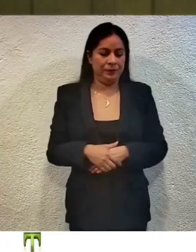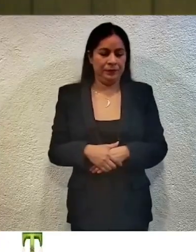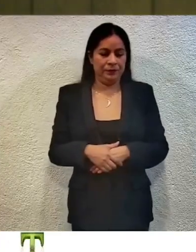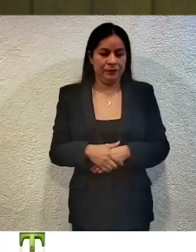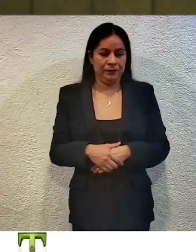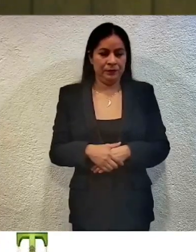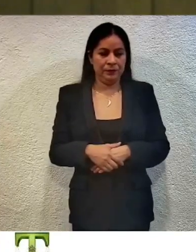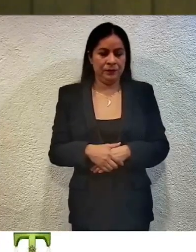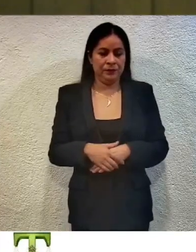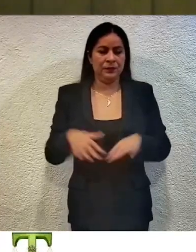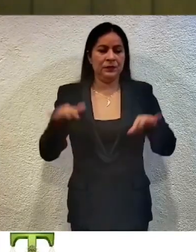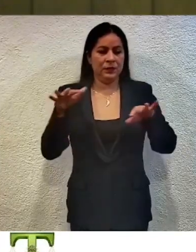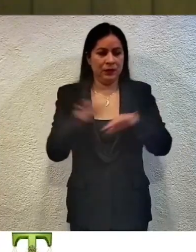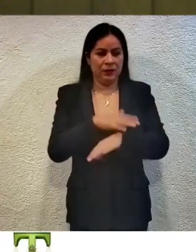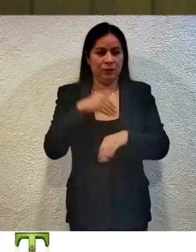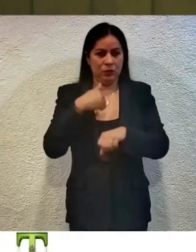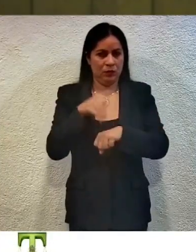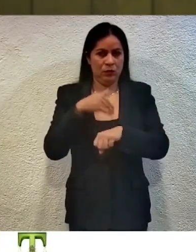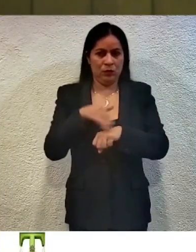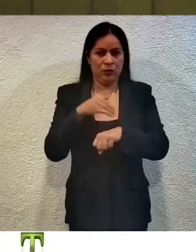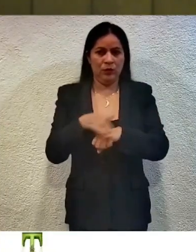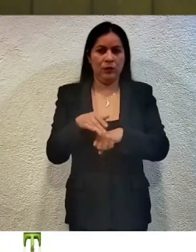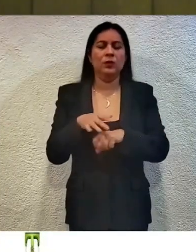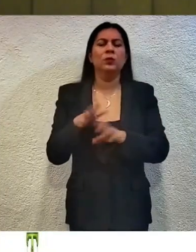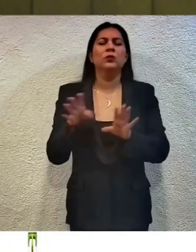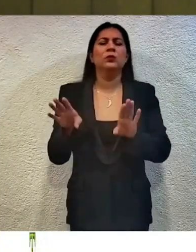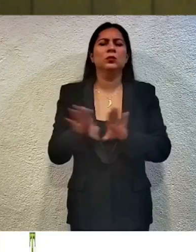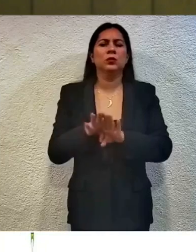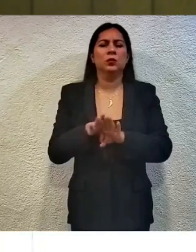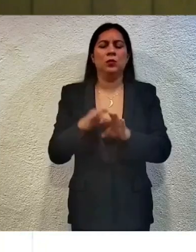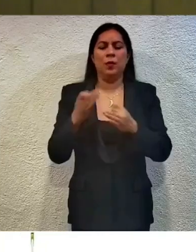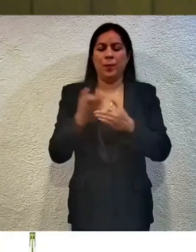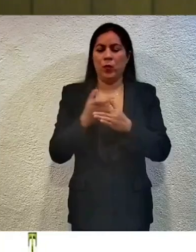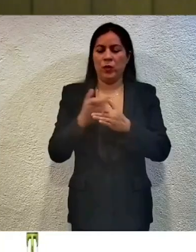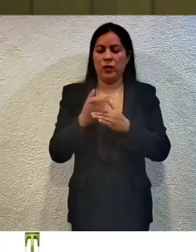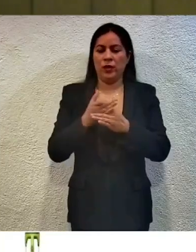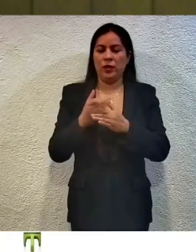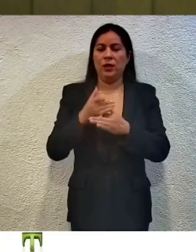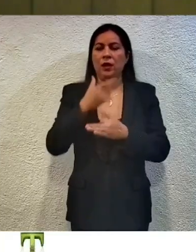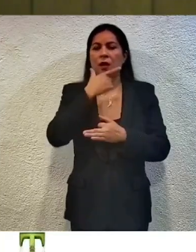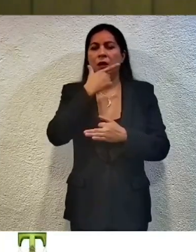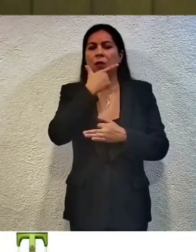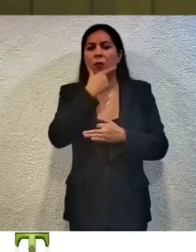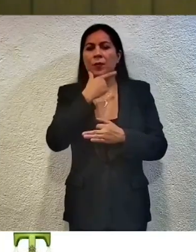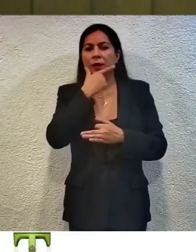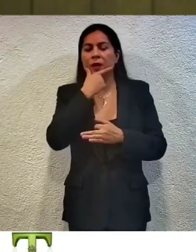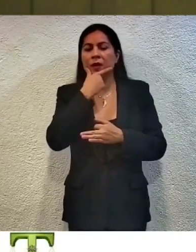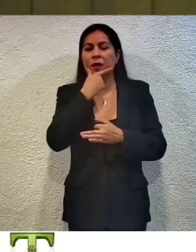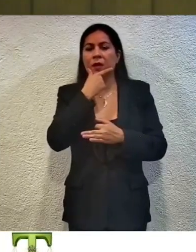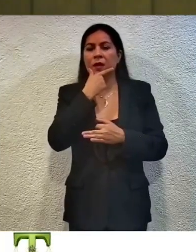sin variación de números, quedaría Morena, hombre,